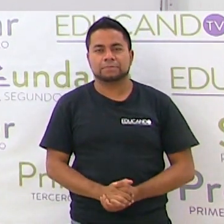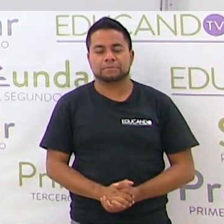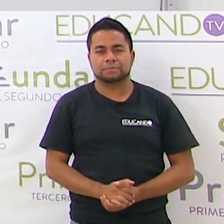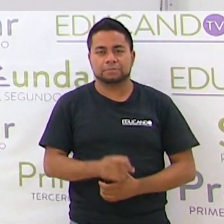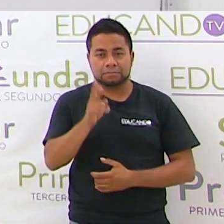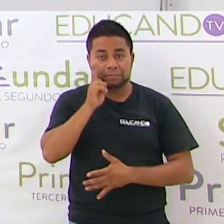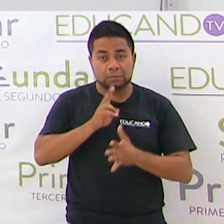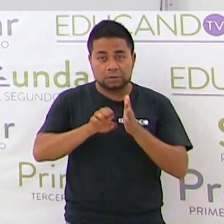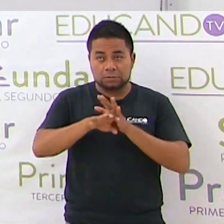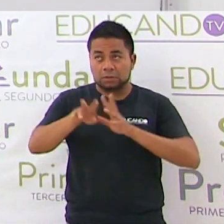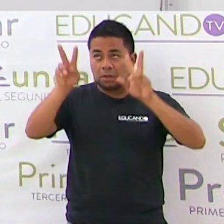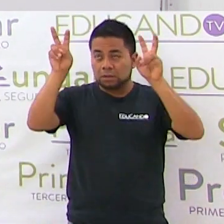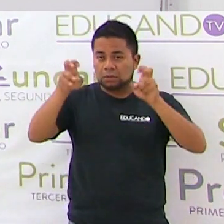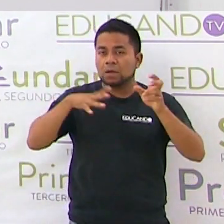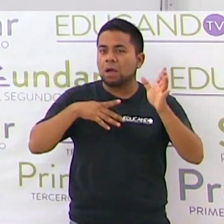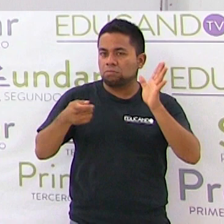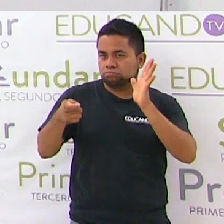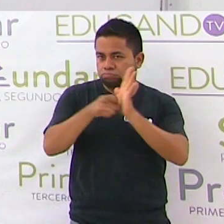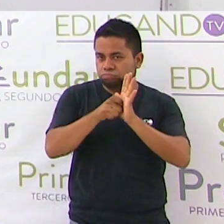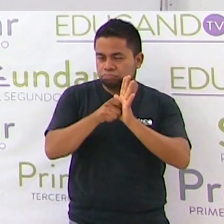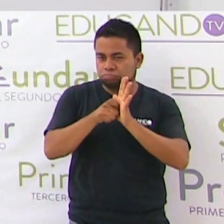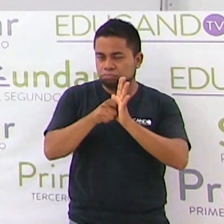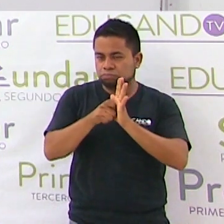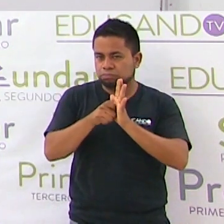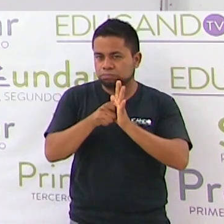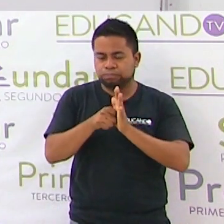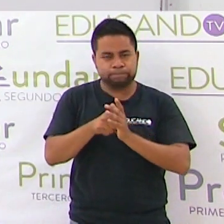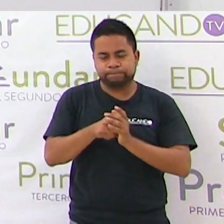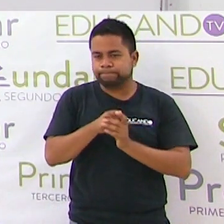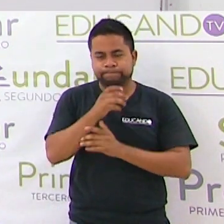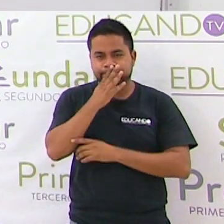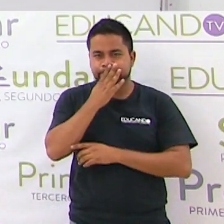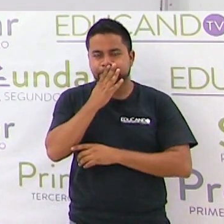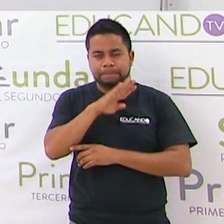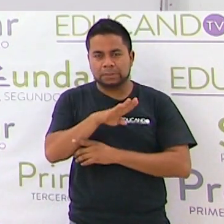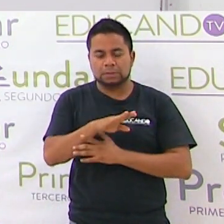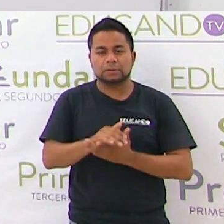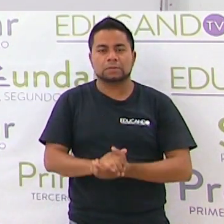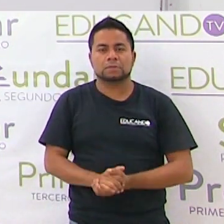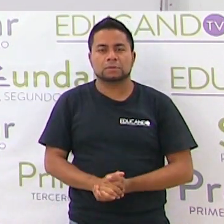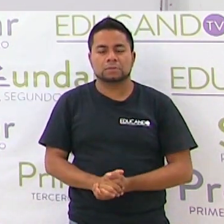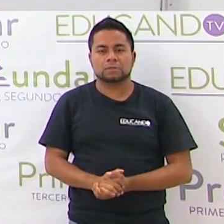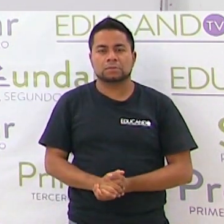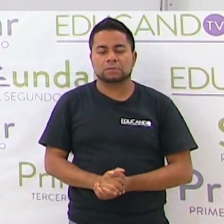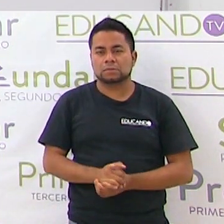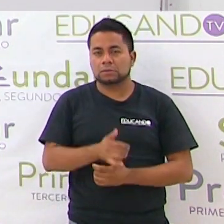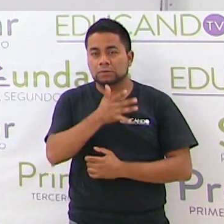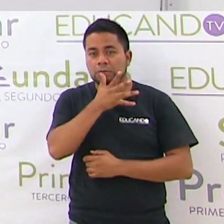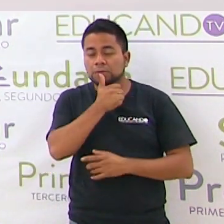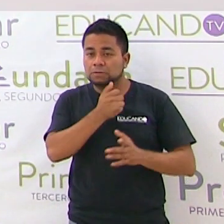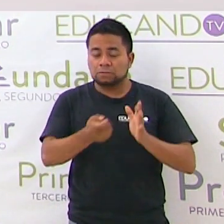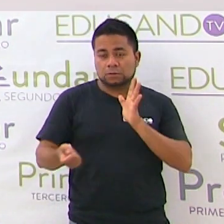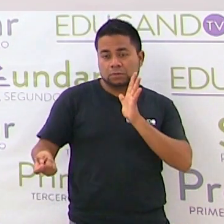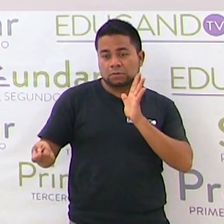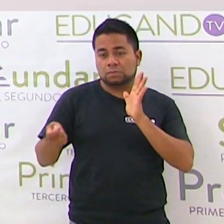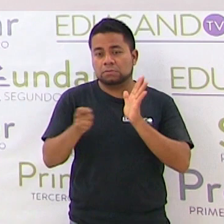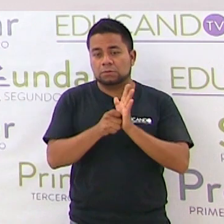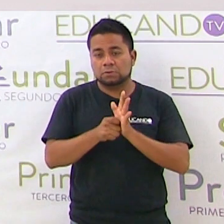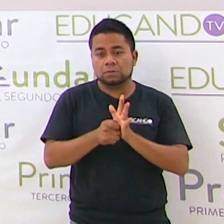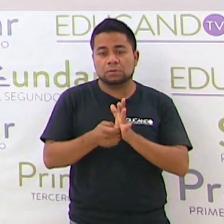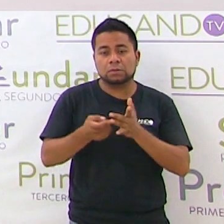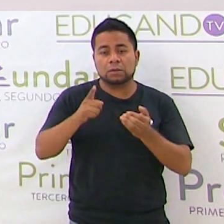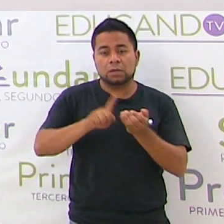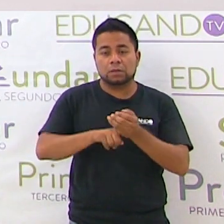el título hay un punto. Esto no es correcto, niños. No podemos poner puntos